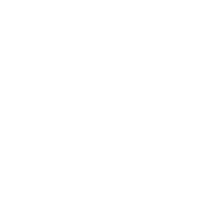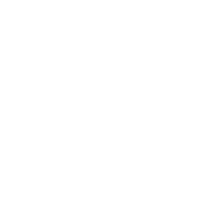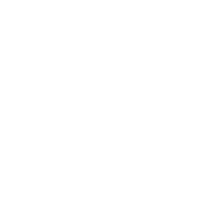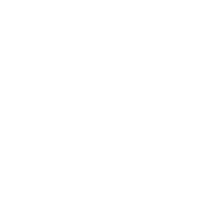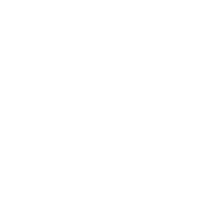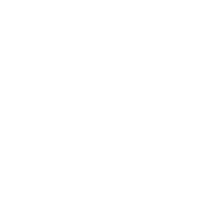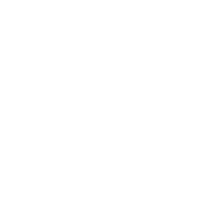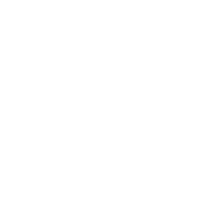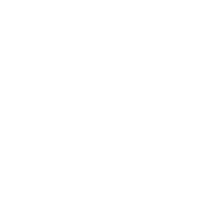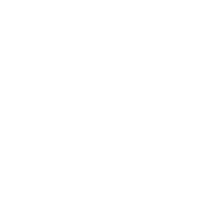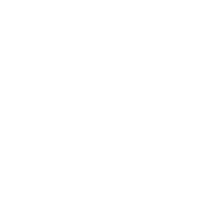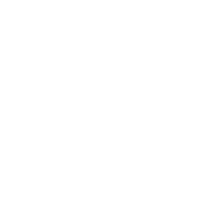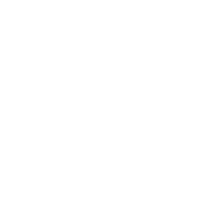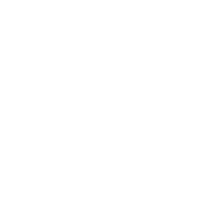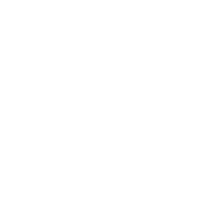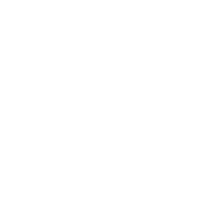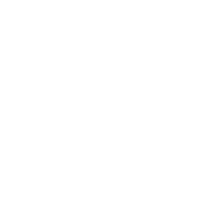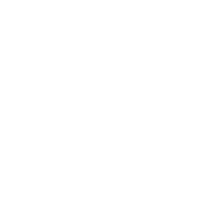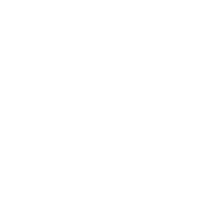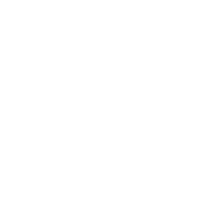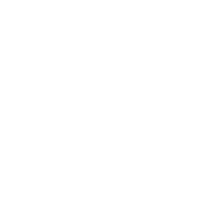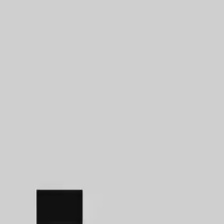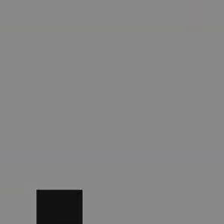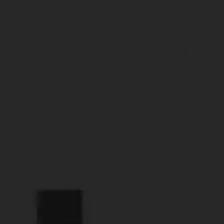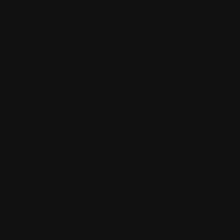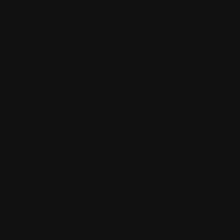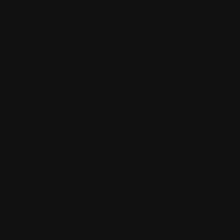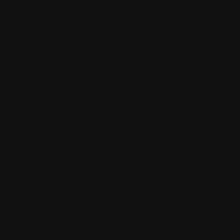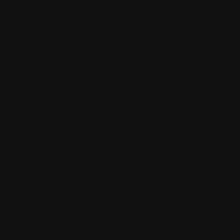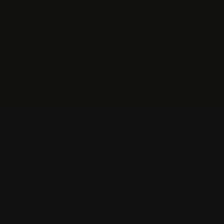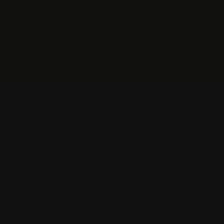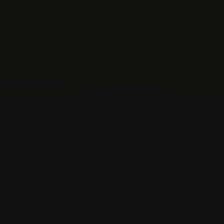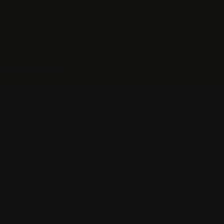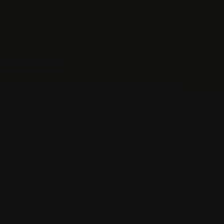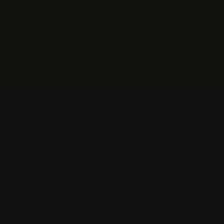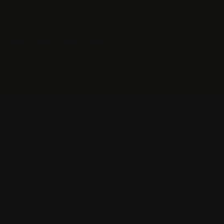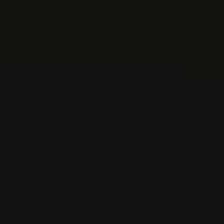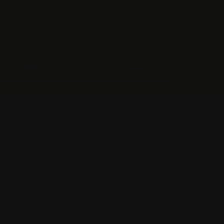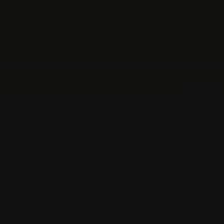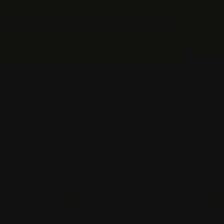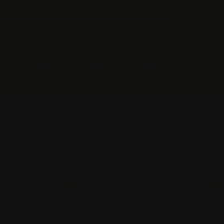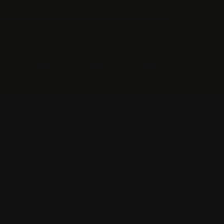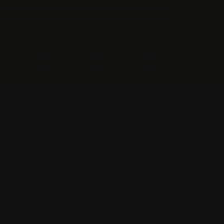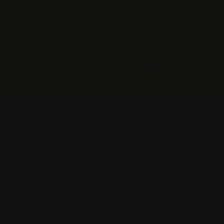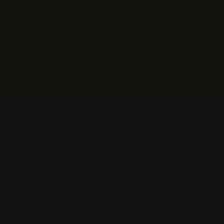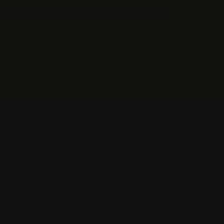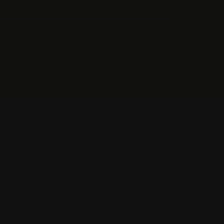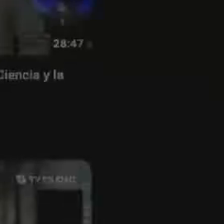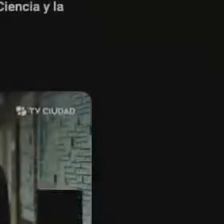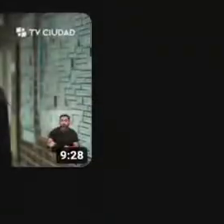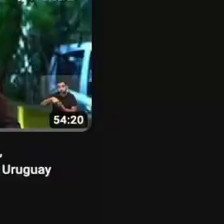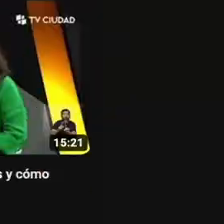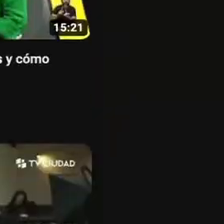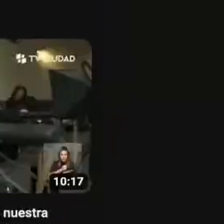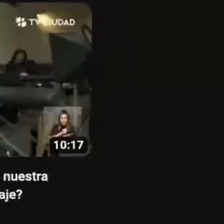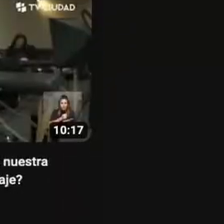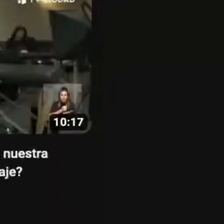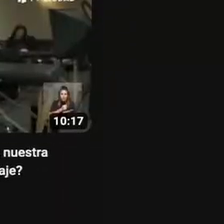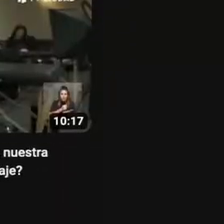Vico Uruguay, líder en biología molecular, auspicia y apoya la difusión de los principales contenidos de